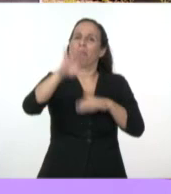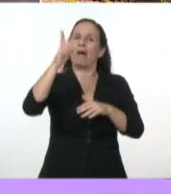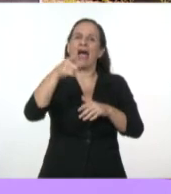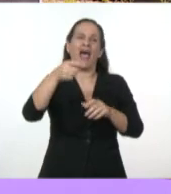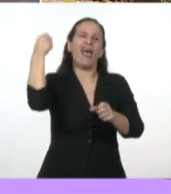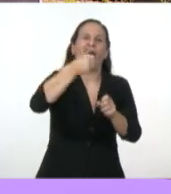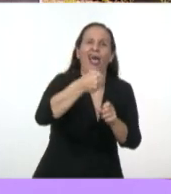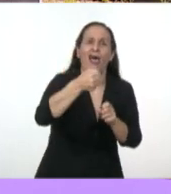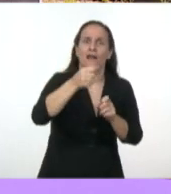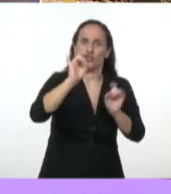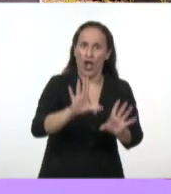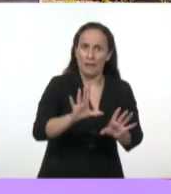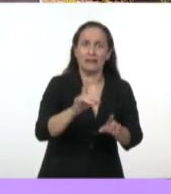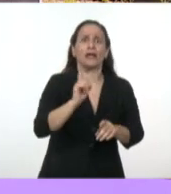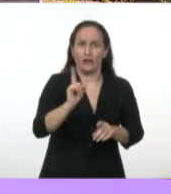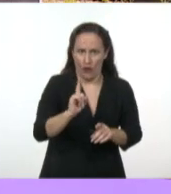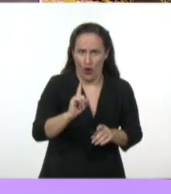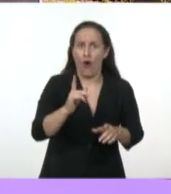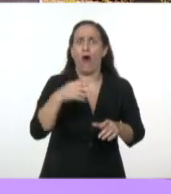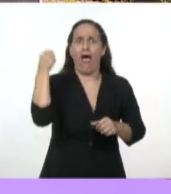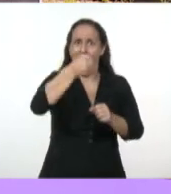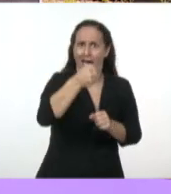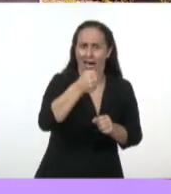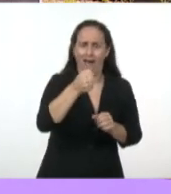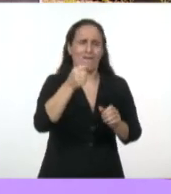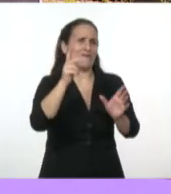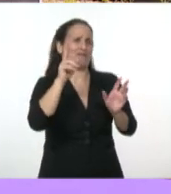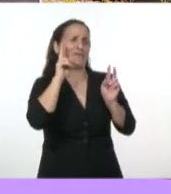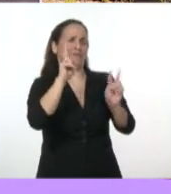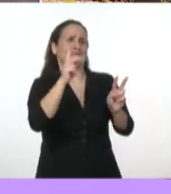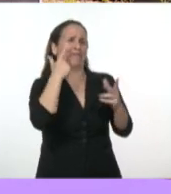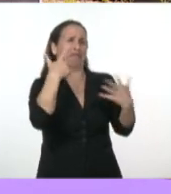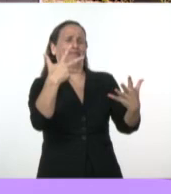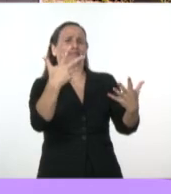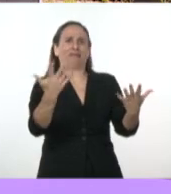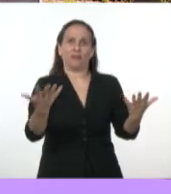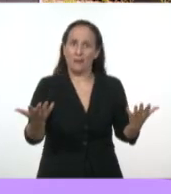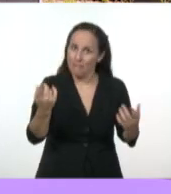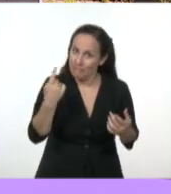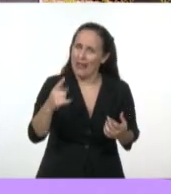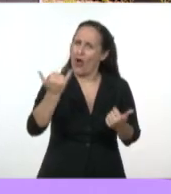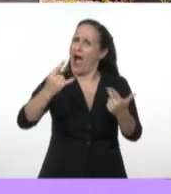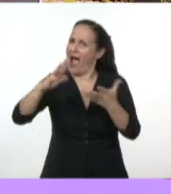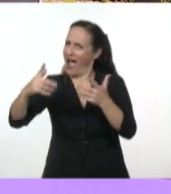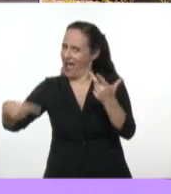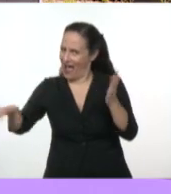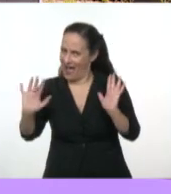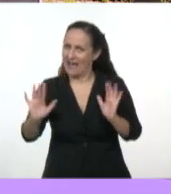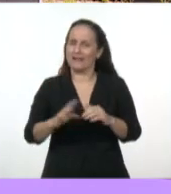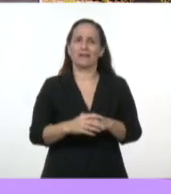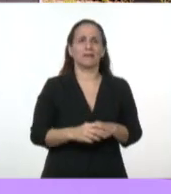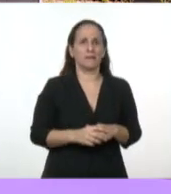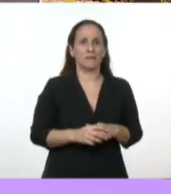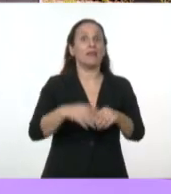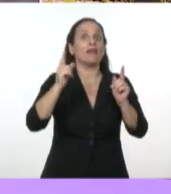física, aunque sí la violencia física es la más llamativa o la más reconocida. Y sobre todo también me gustaría que retomemos